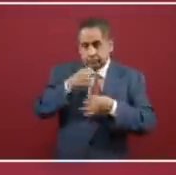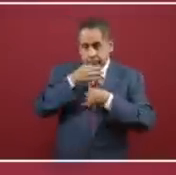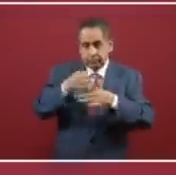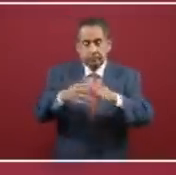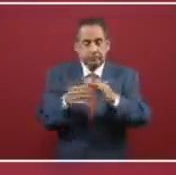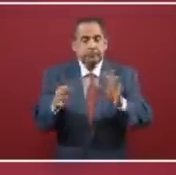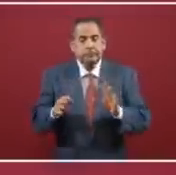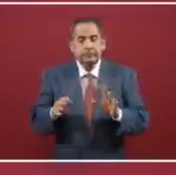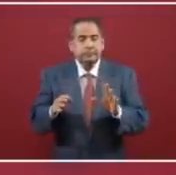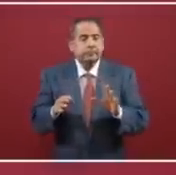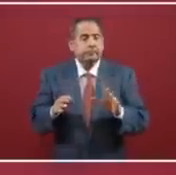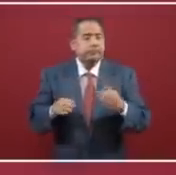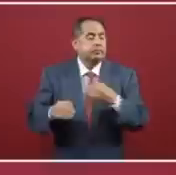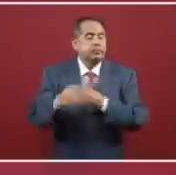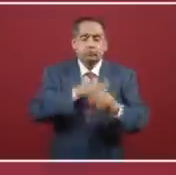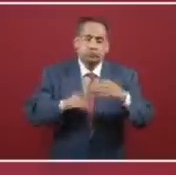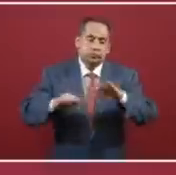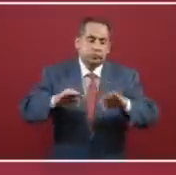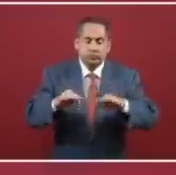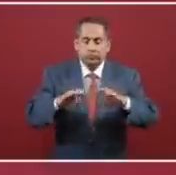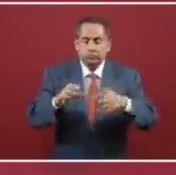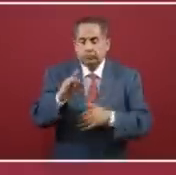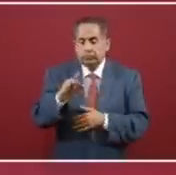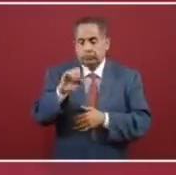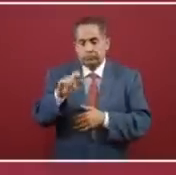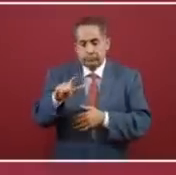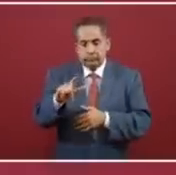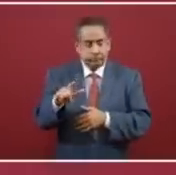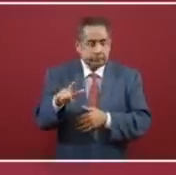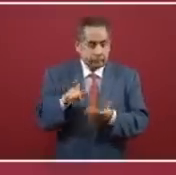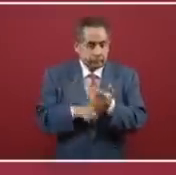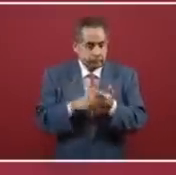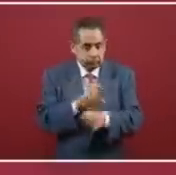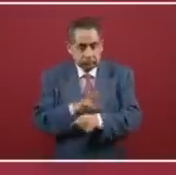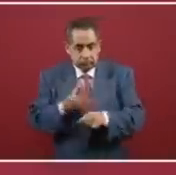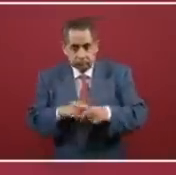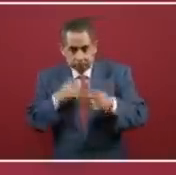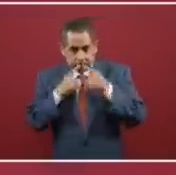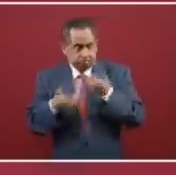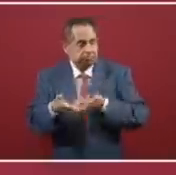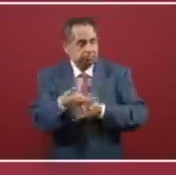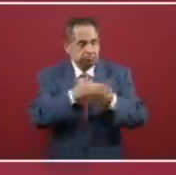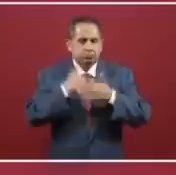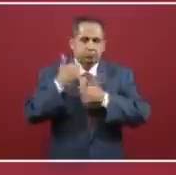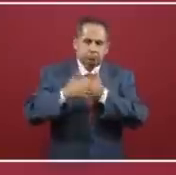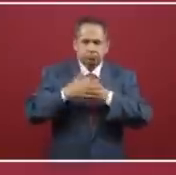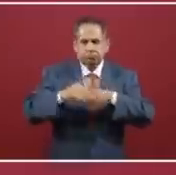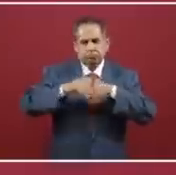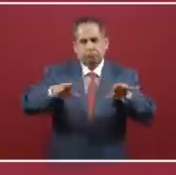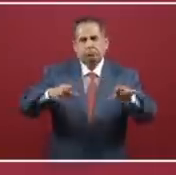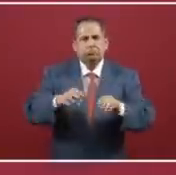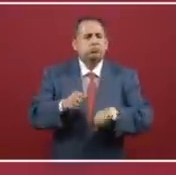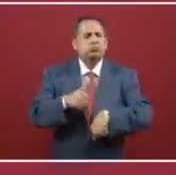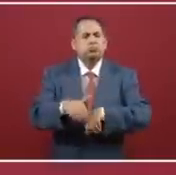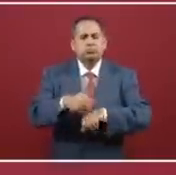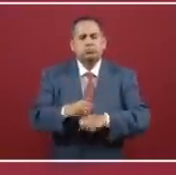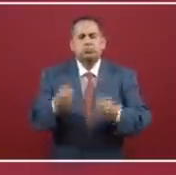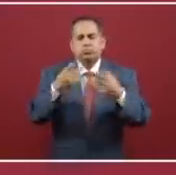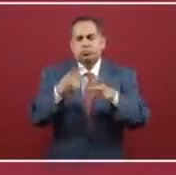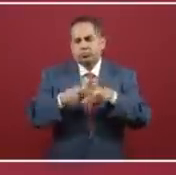en toda la labor en general de la fiscalía general en coordinación respetuosa dar a conocer los números